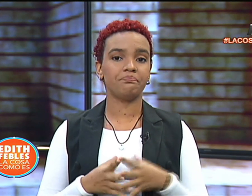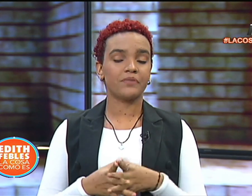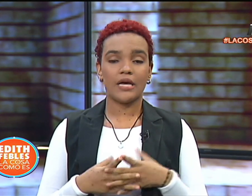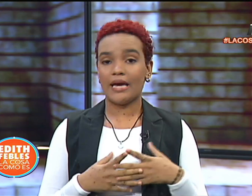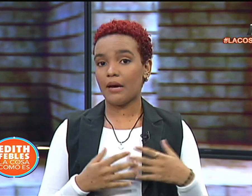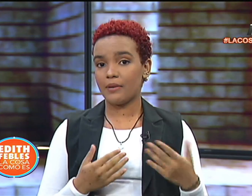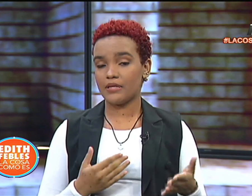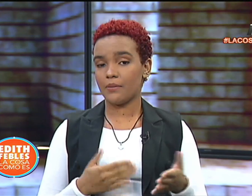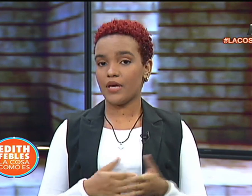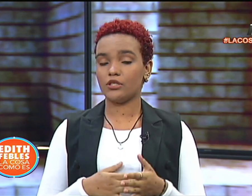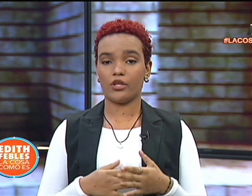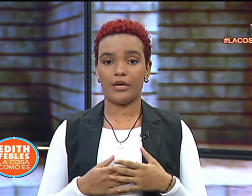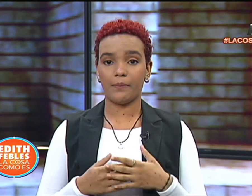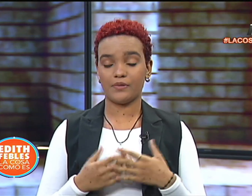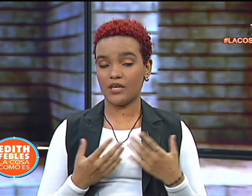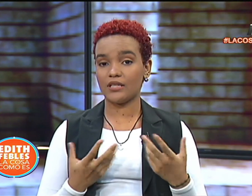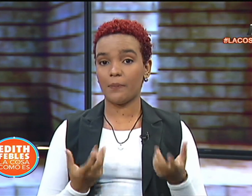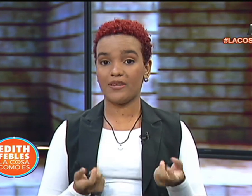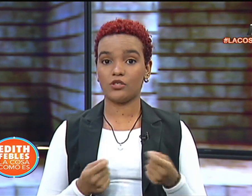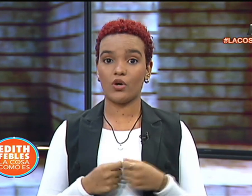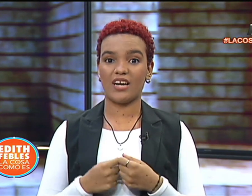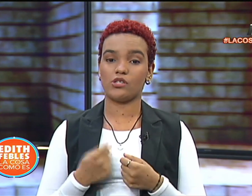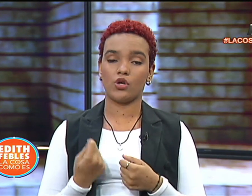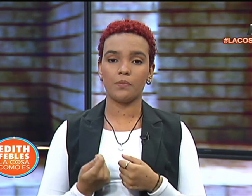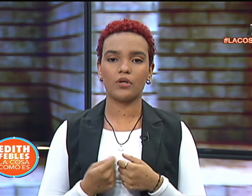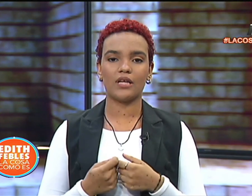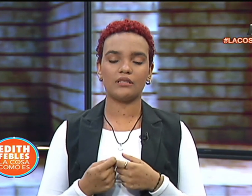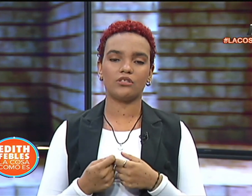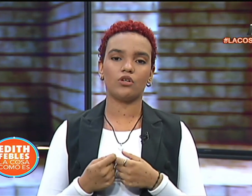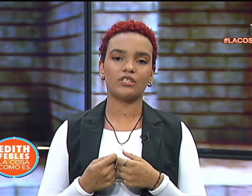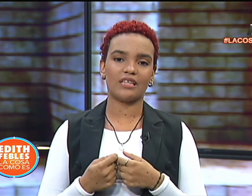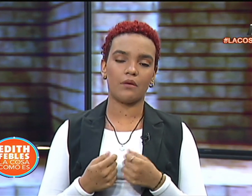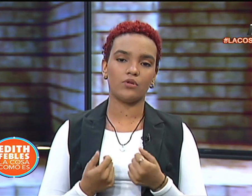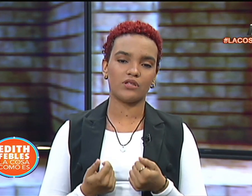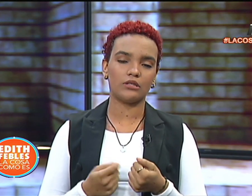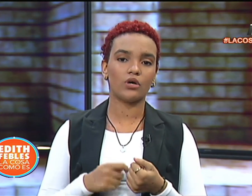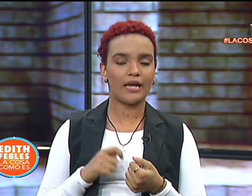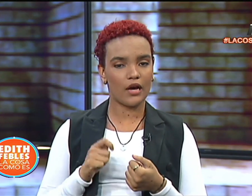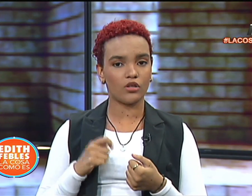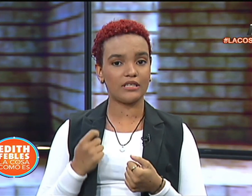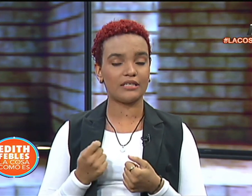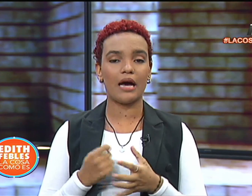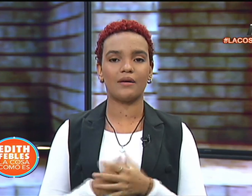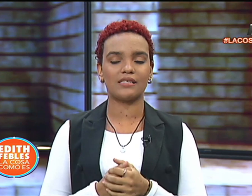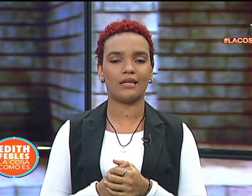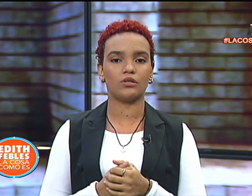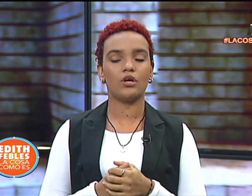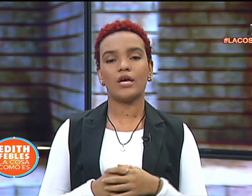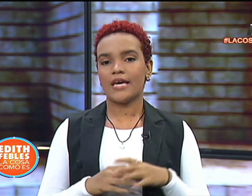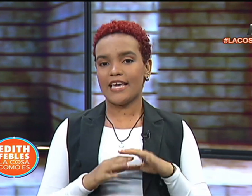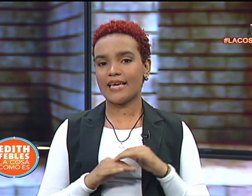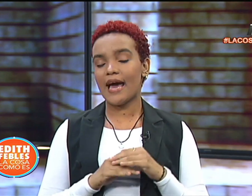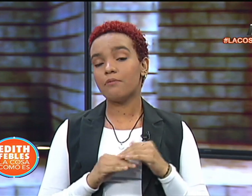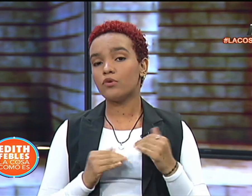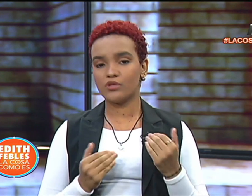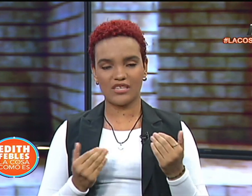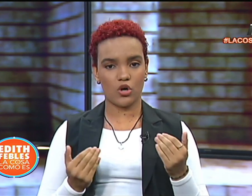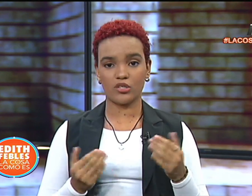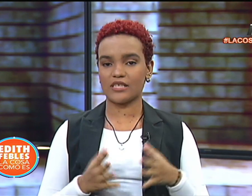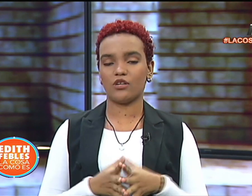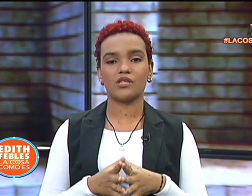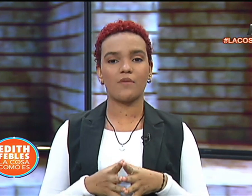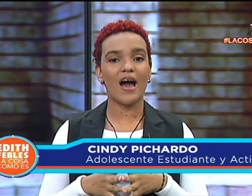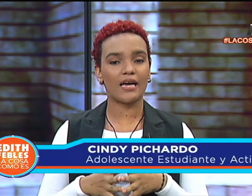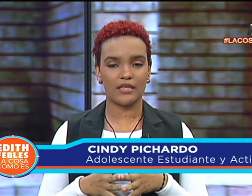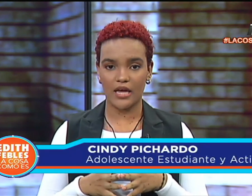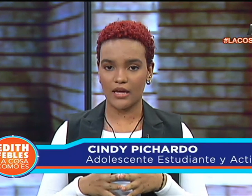el apresamiento de ciertas personas que son importantes eso nos está demostrando que las cosas están avanzando y que hay muchas cosas